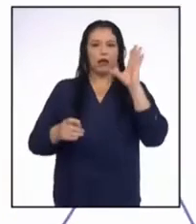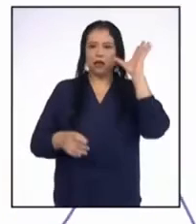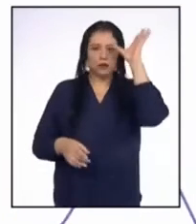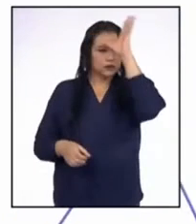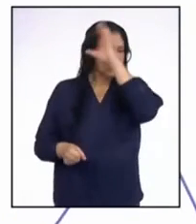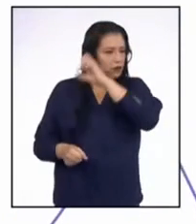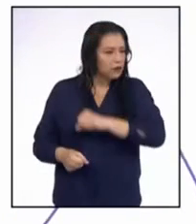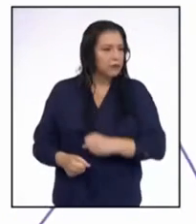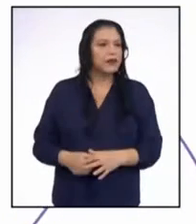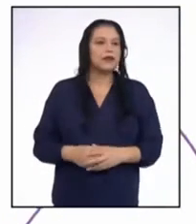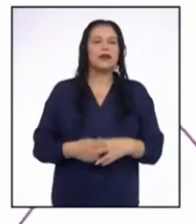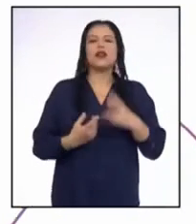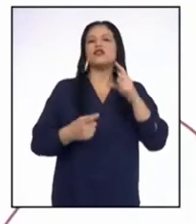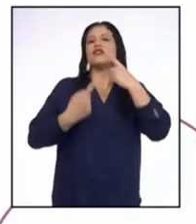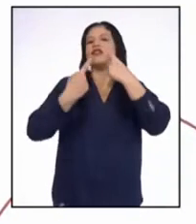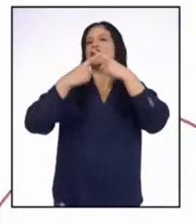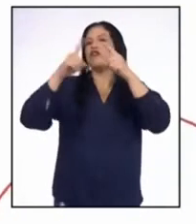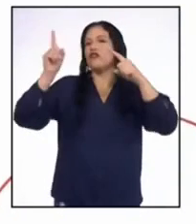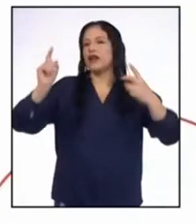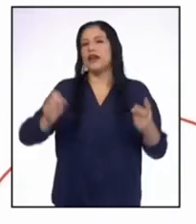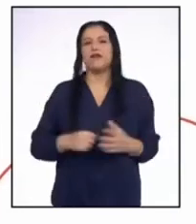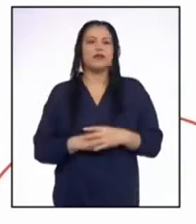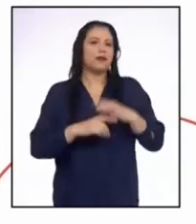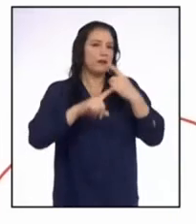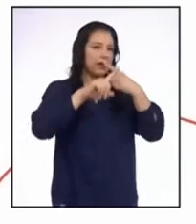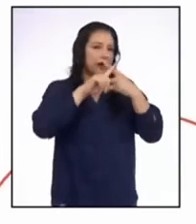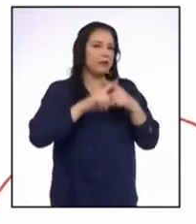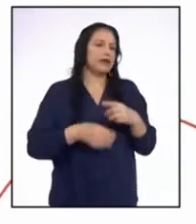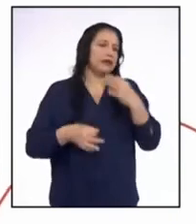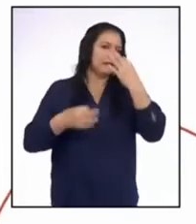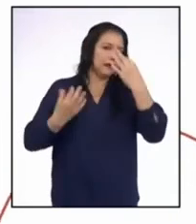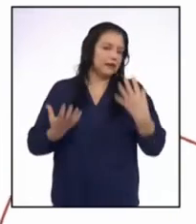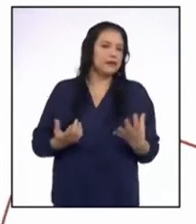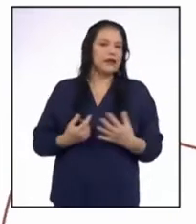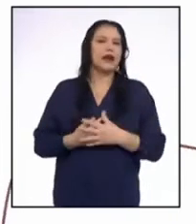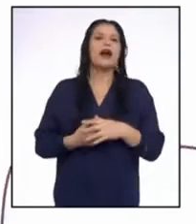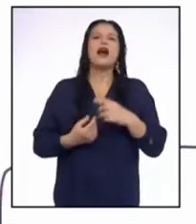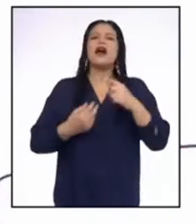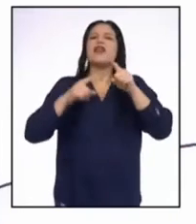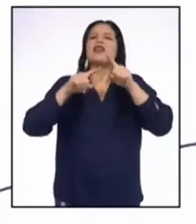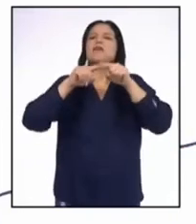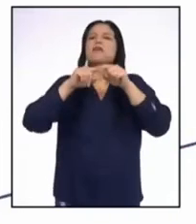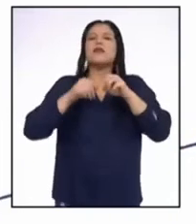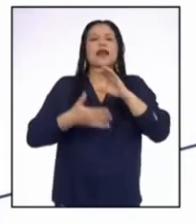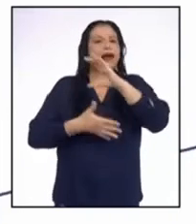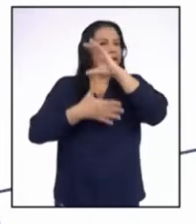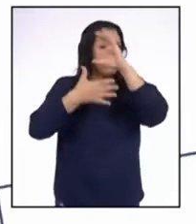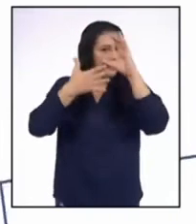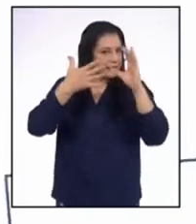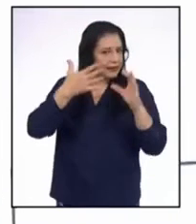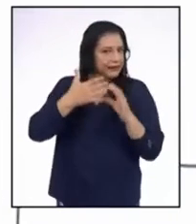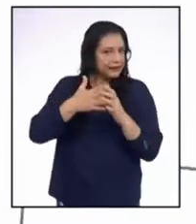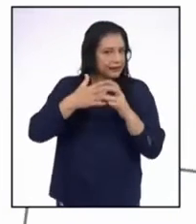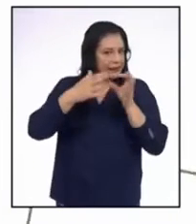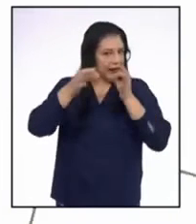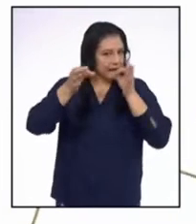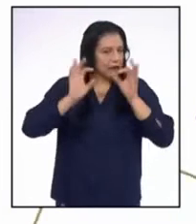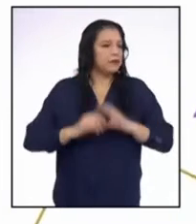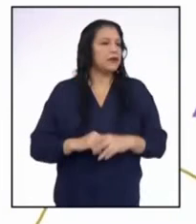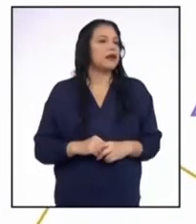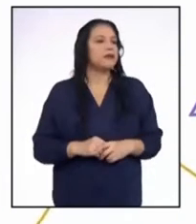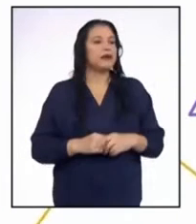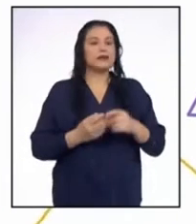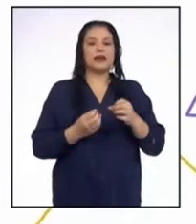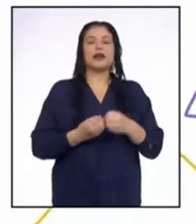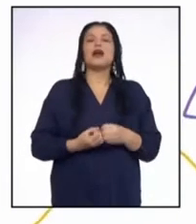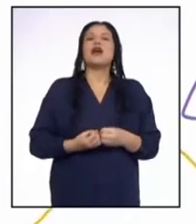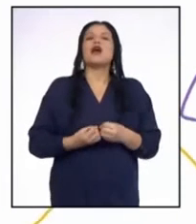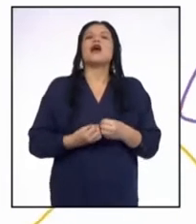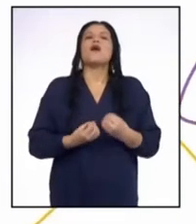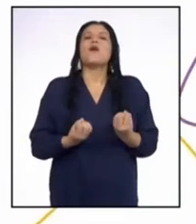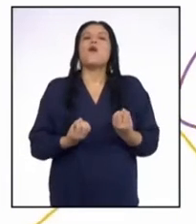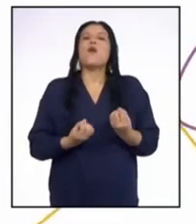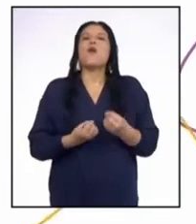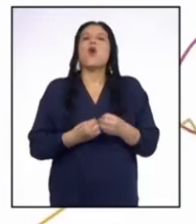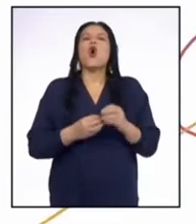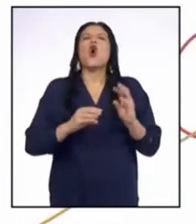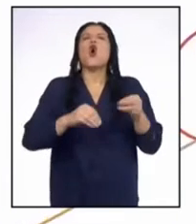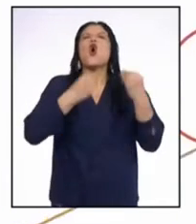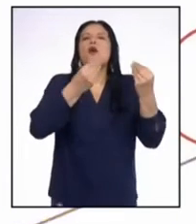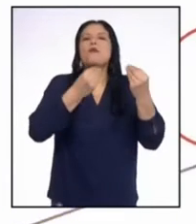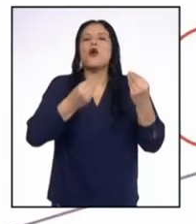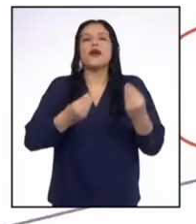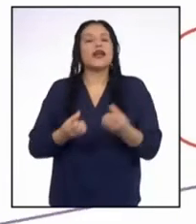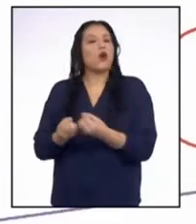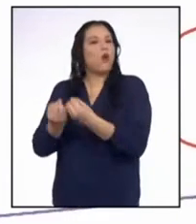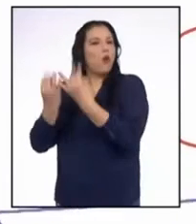olviden de los tipos de variable estadística. De acuerdo con las características que la definen, puede ser cualitativa o cuantitativa.